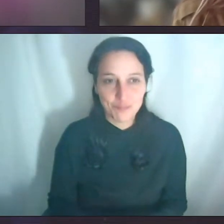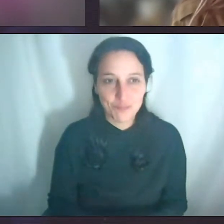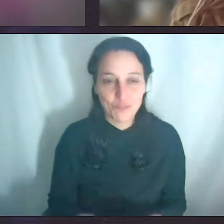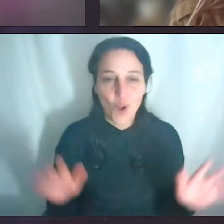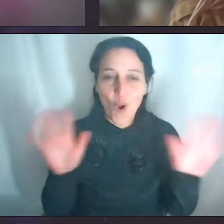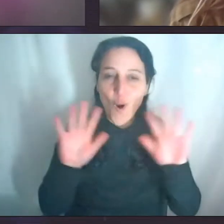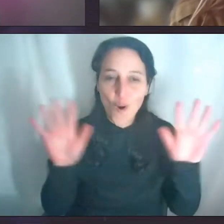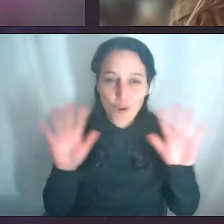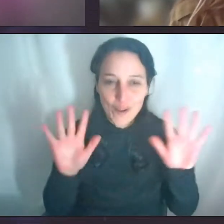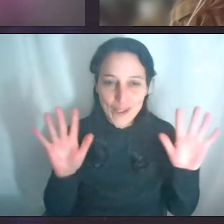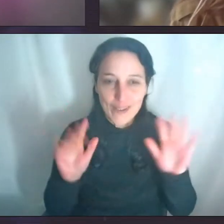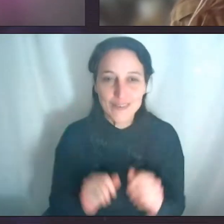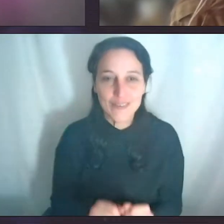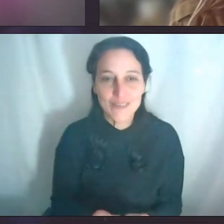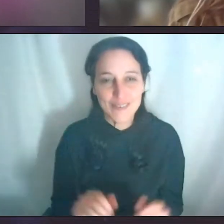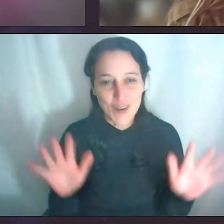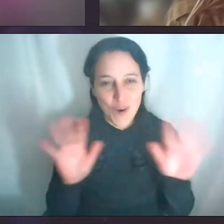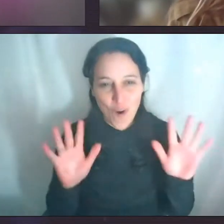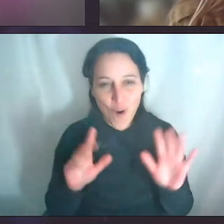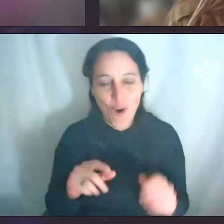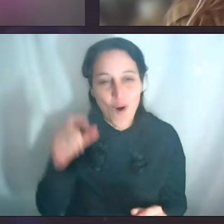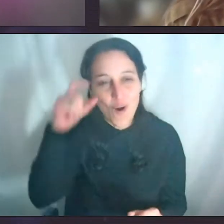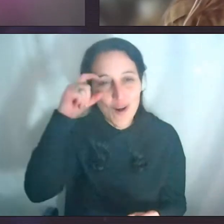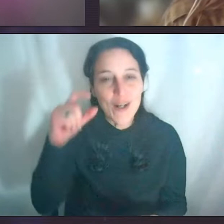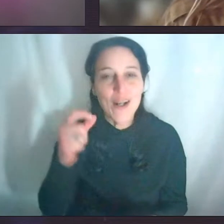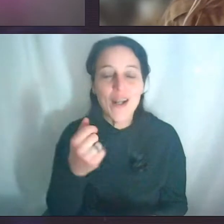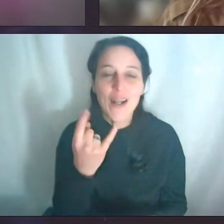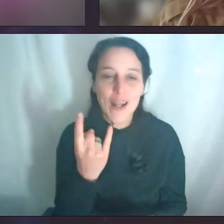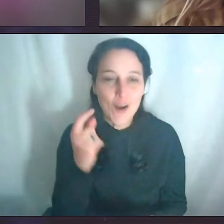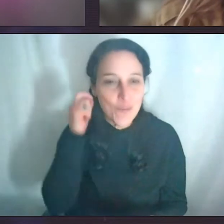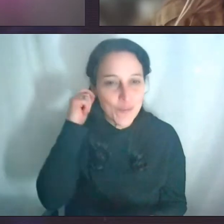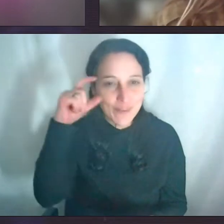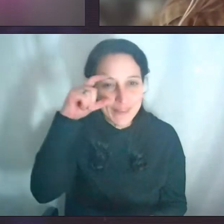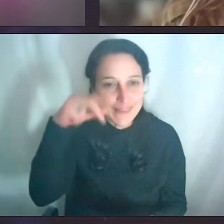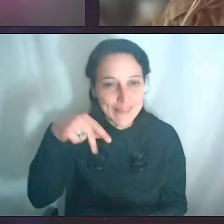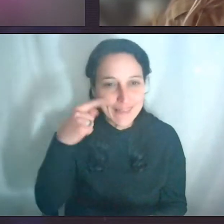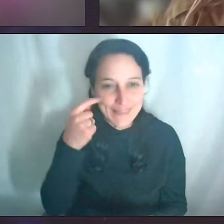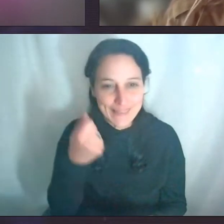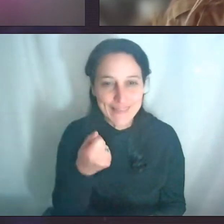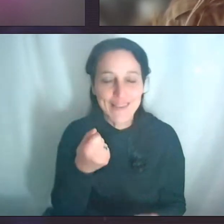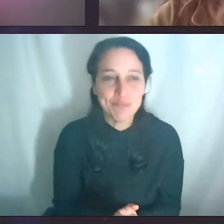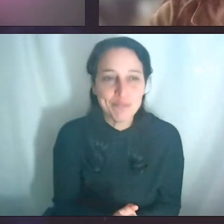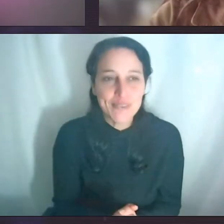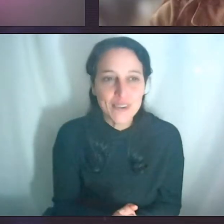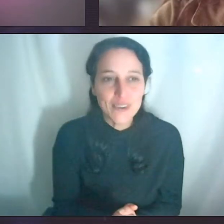Hola, hola Hola. Eugenia, ¿cómo estás? Hola a todos, ¿cómo están? Muchas gracias por el espacio.